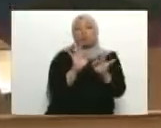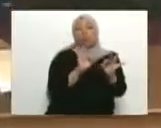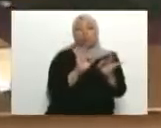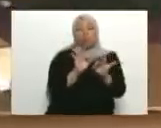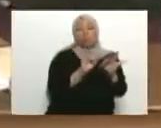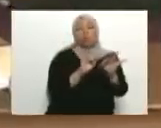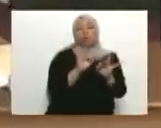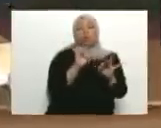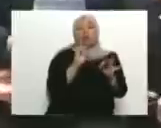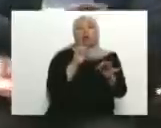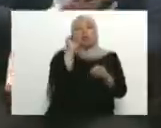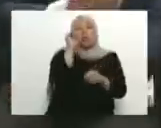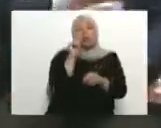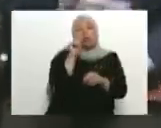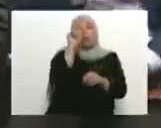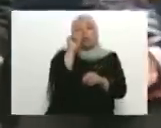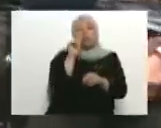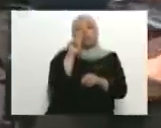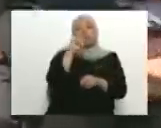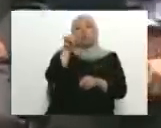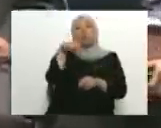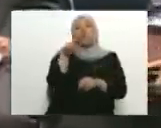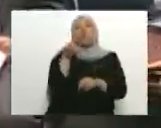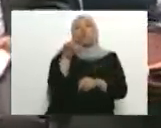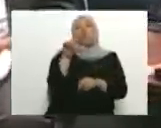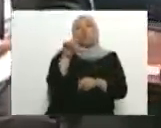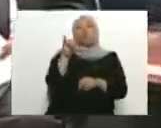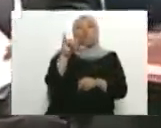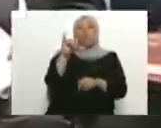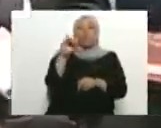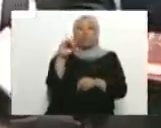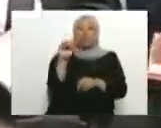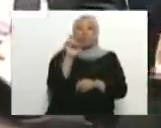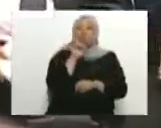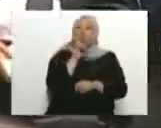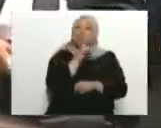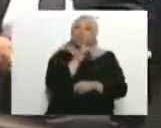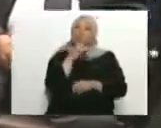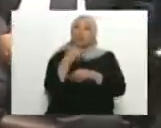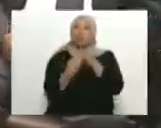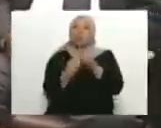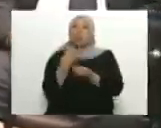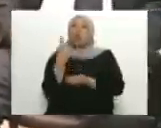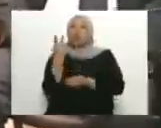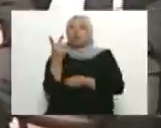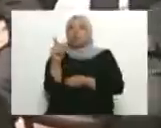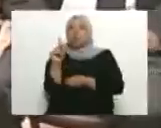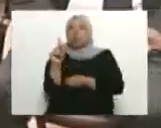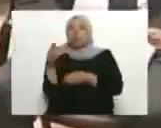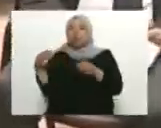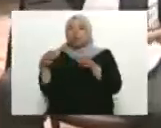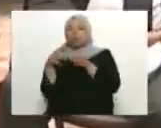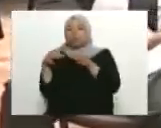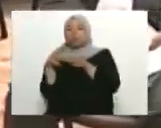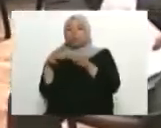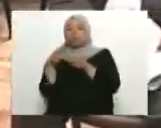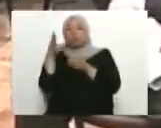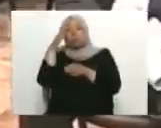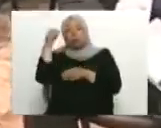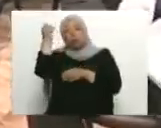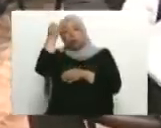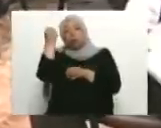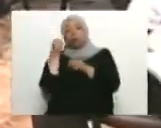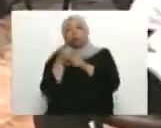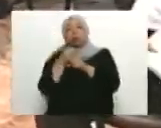frente el diputado Julio García, quien además es vicepresidente de la Comisión de Política Interior. En la mesa número dos, Salón Francisco de Miranda, estará al frente